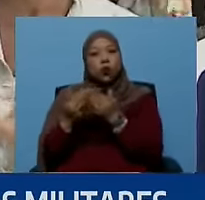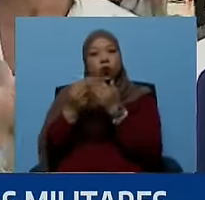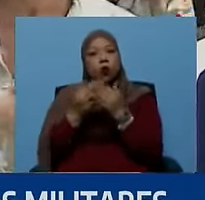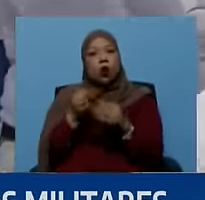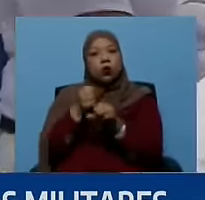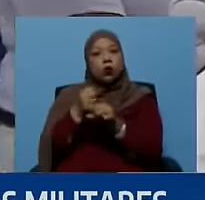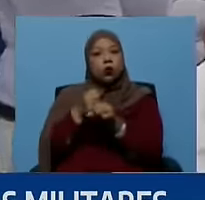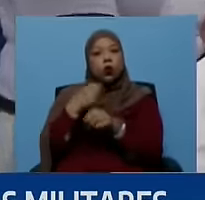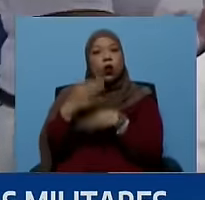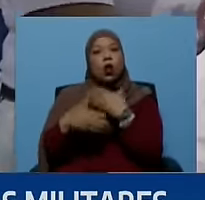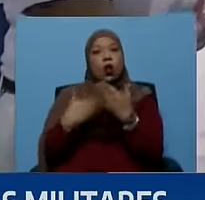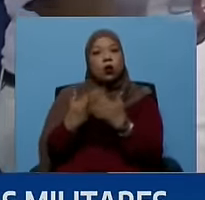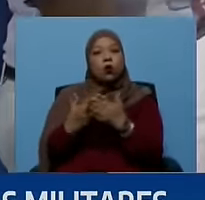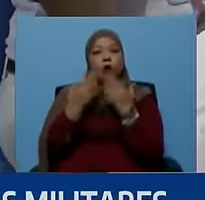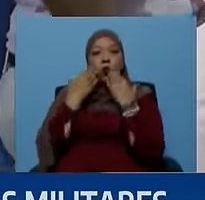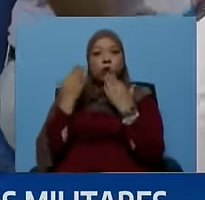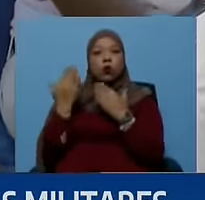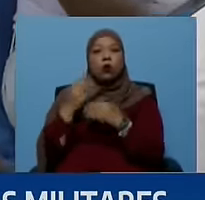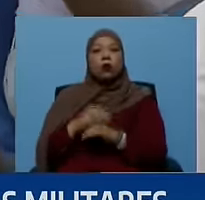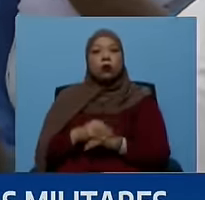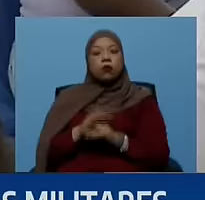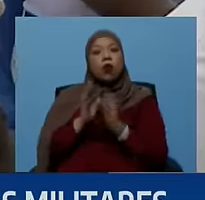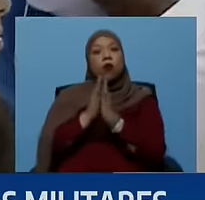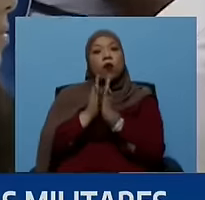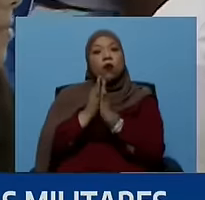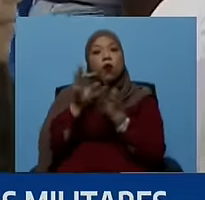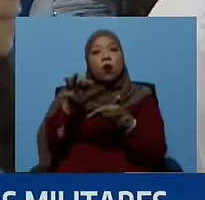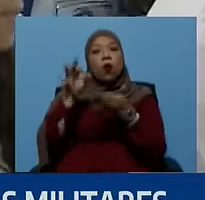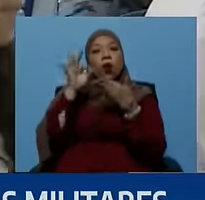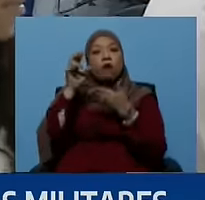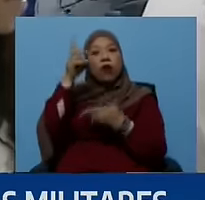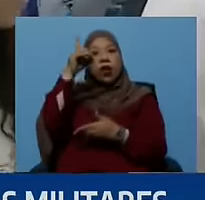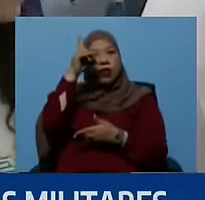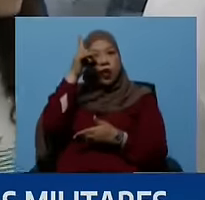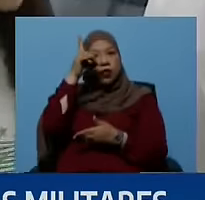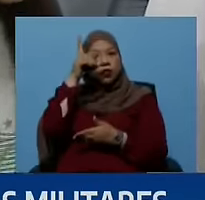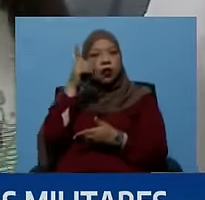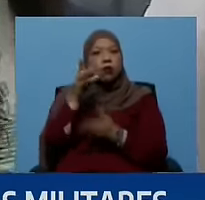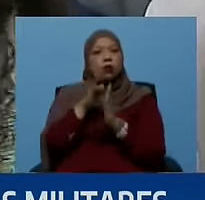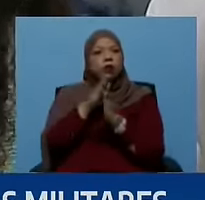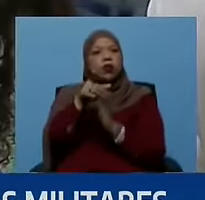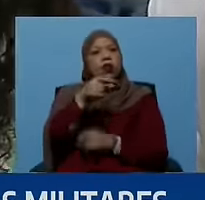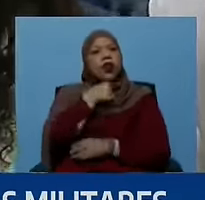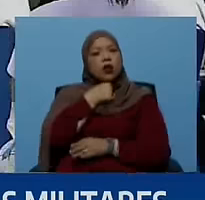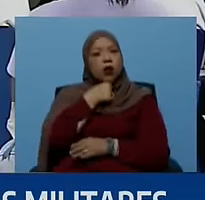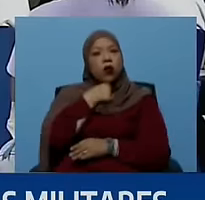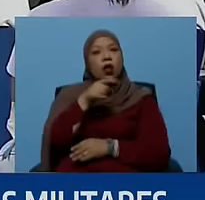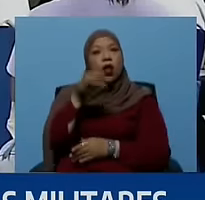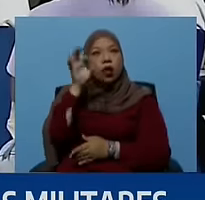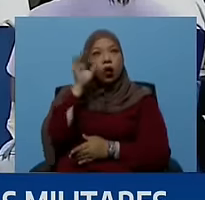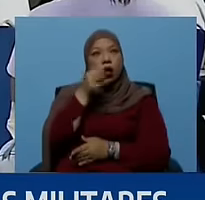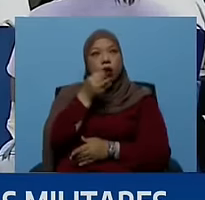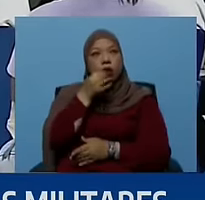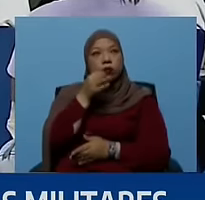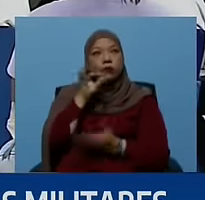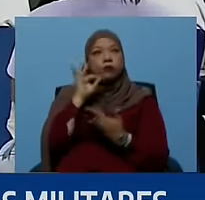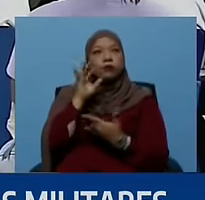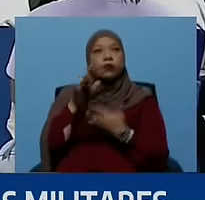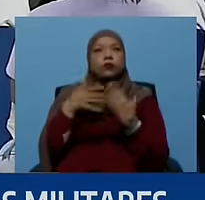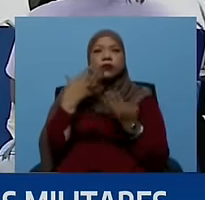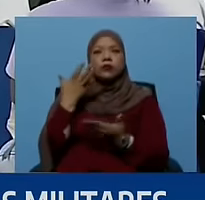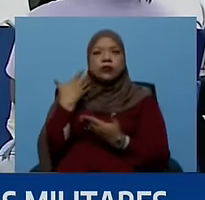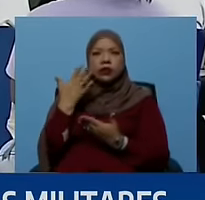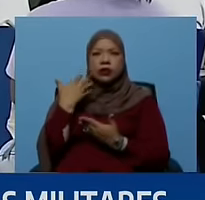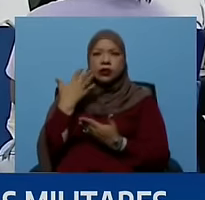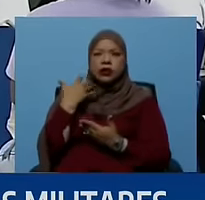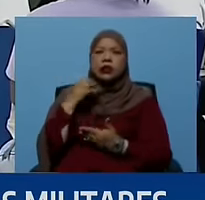universidades tráele un cafecito a la vicepresidenta también a ti te gusta el cafet ahora verdad Está haciendo calor no les